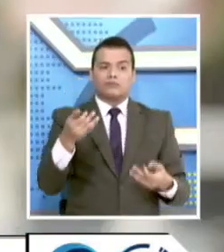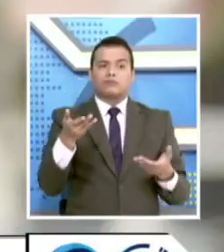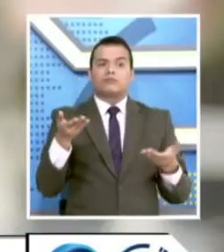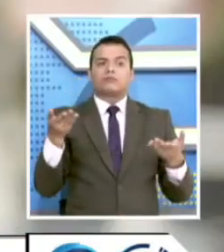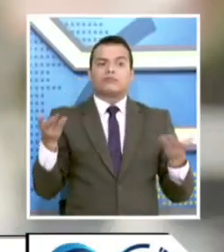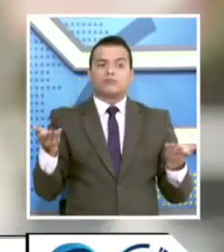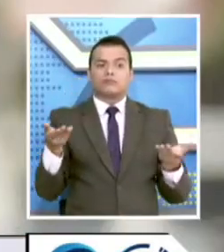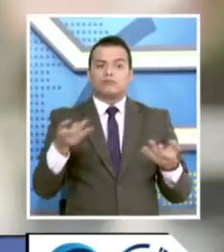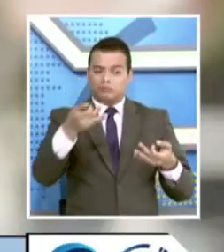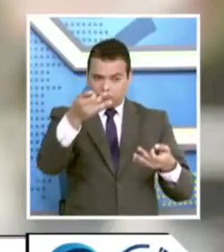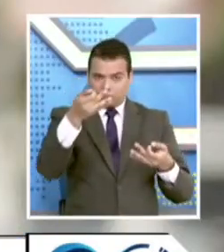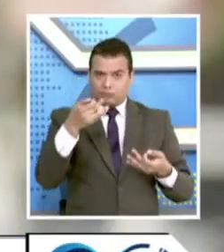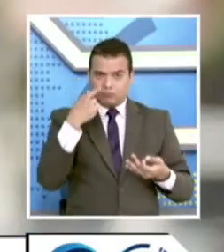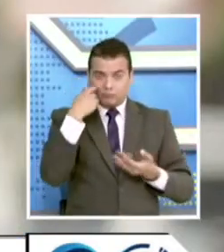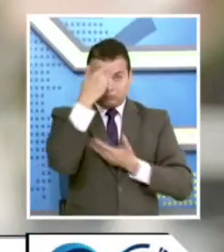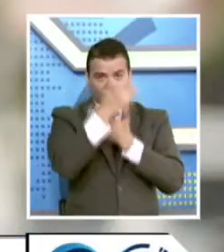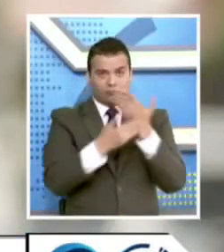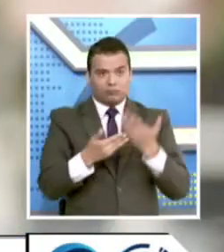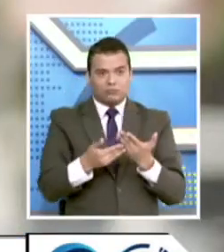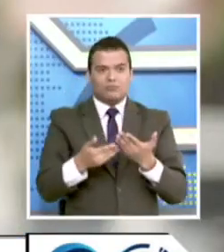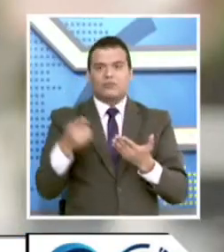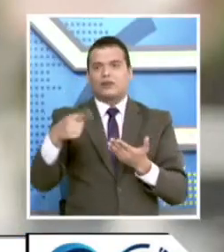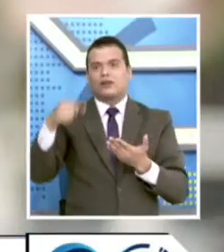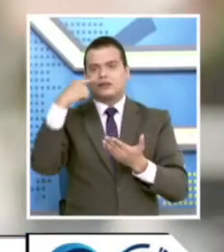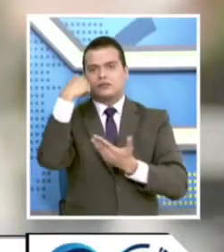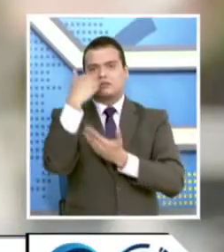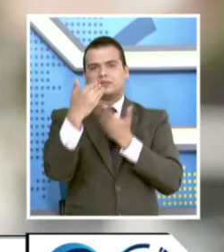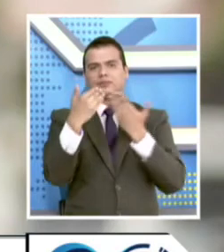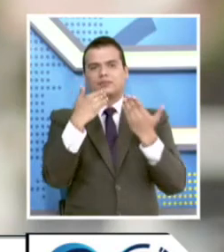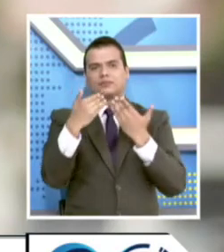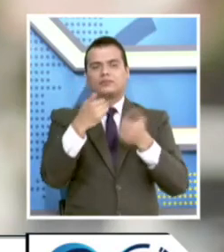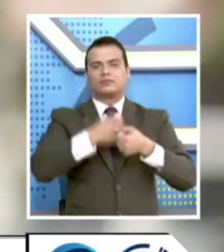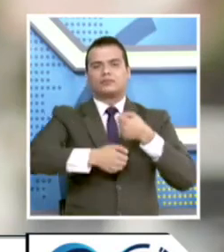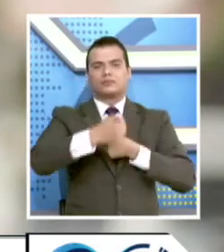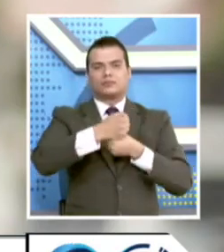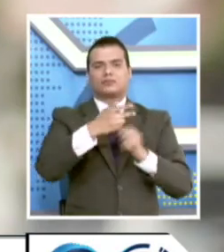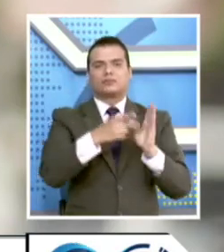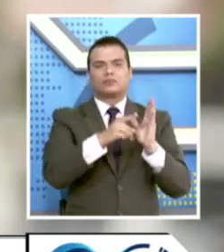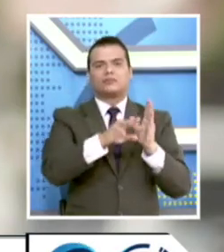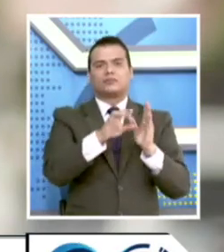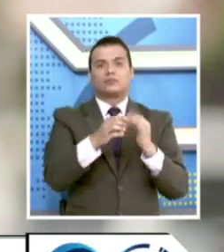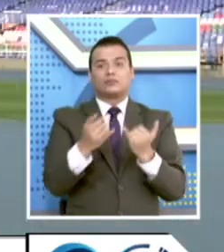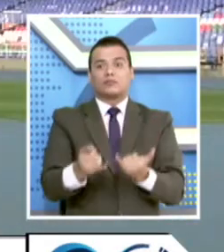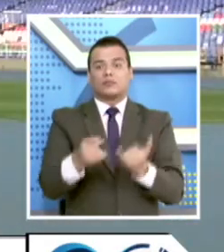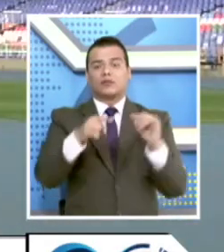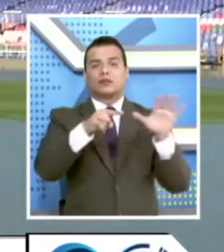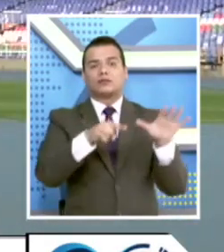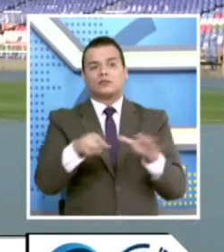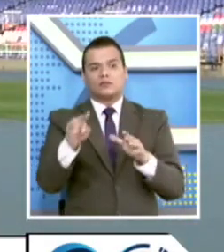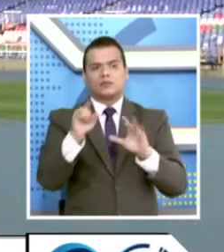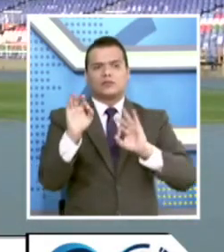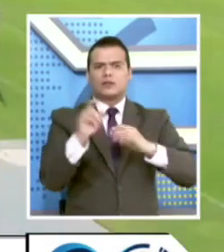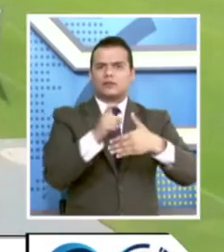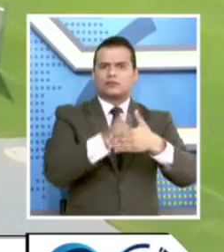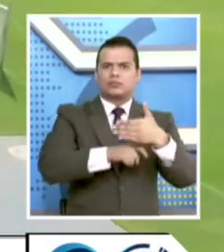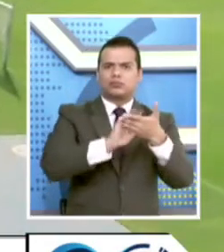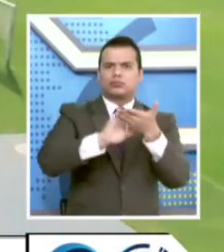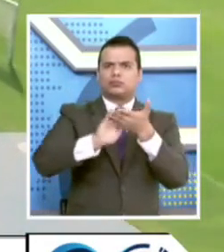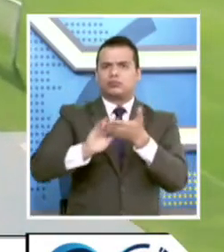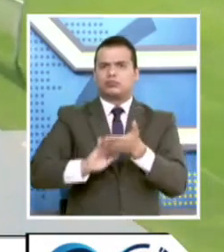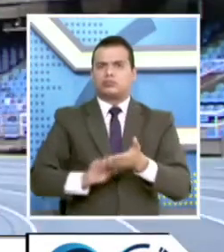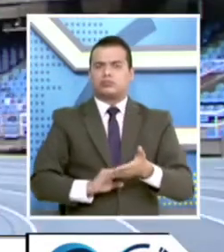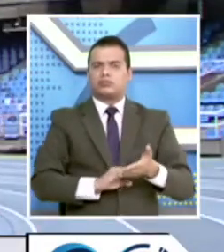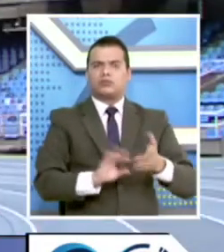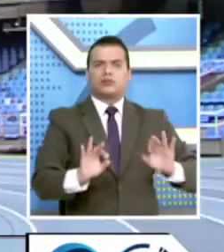están basando del año 2019 y en estos 6 meses el Estadio Pascual Guerrero ha tenido unas modificaciones, no por